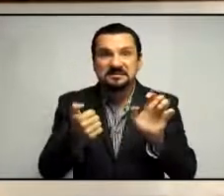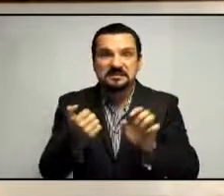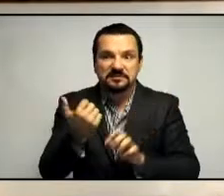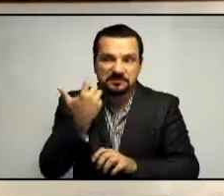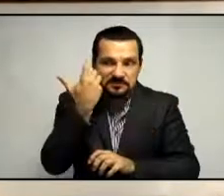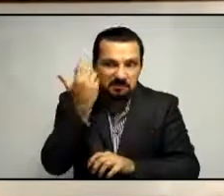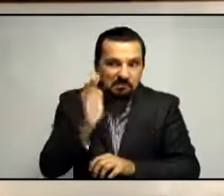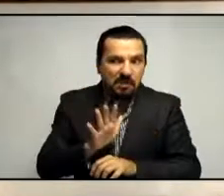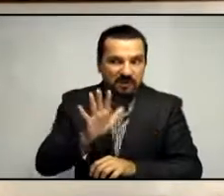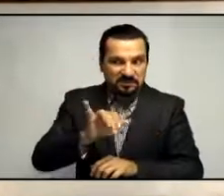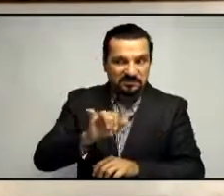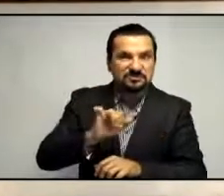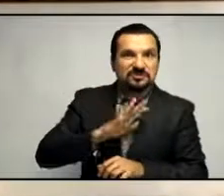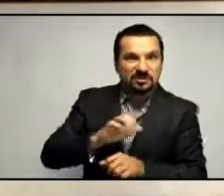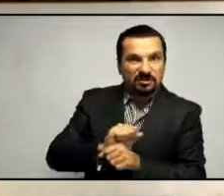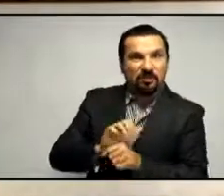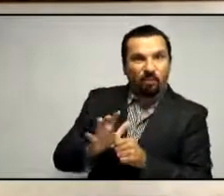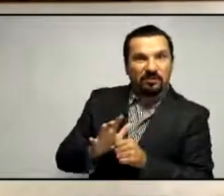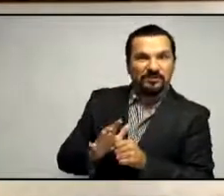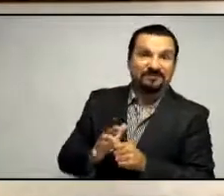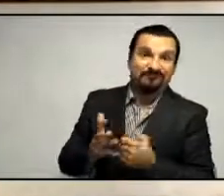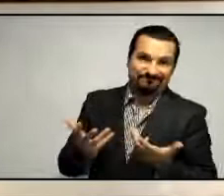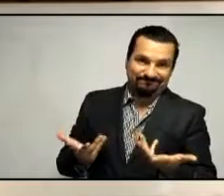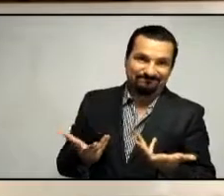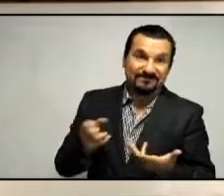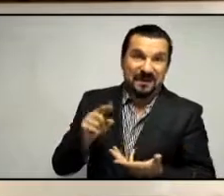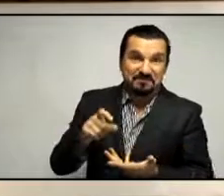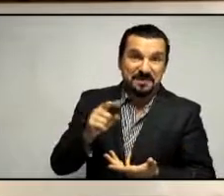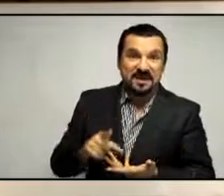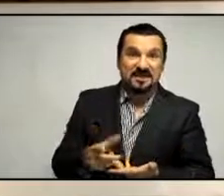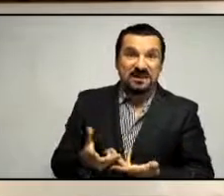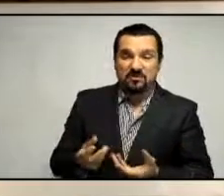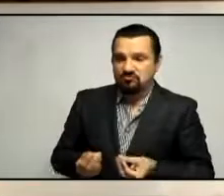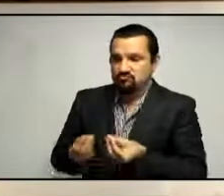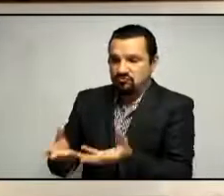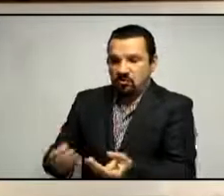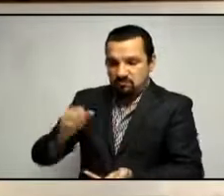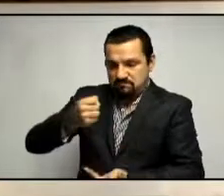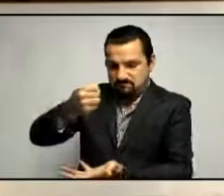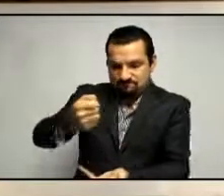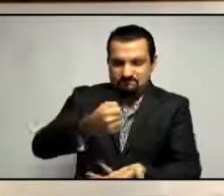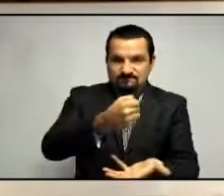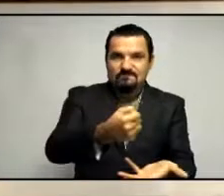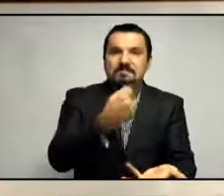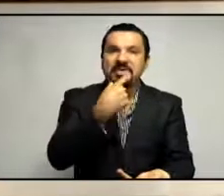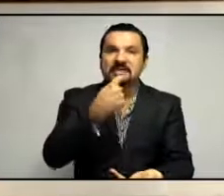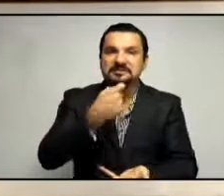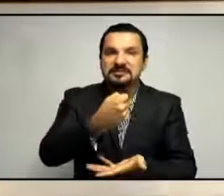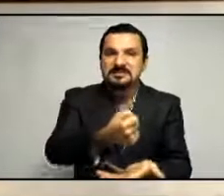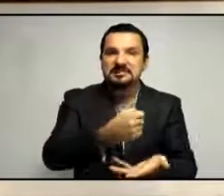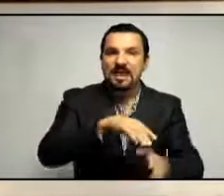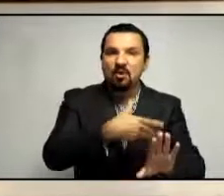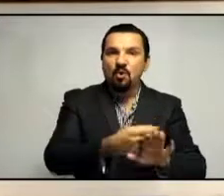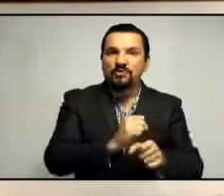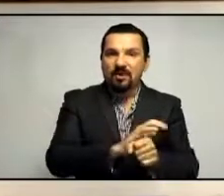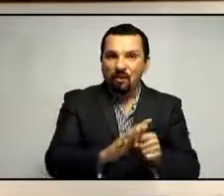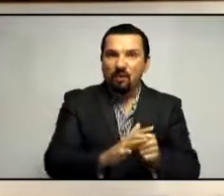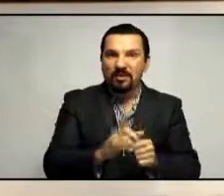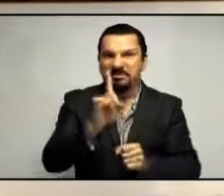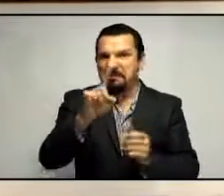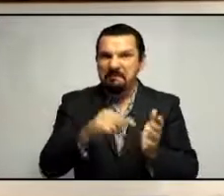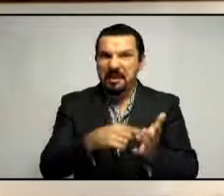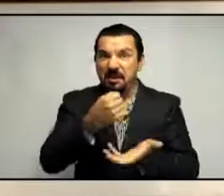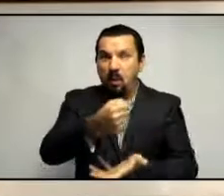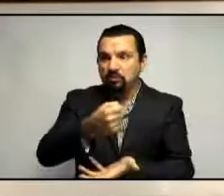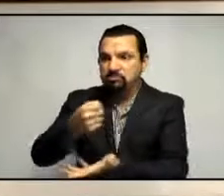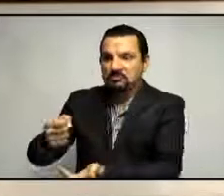de COVID y se han entregado más de 1,600 paquetes de medicamentos COVID. Ya te he platicado